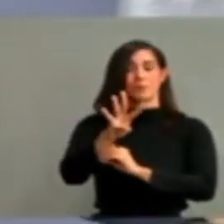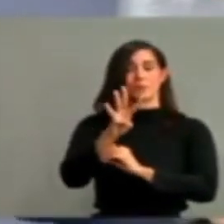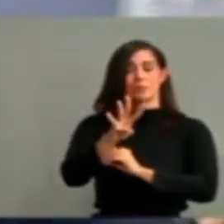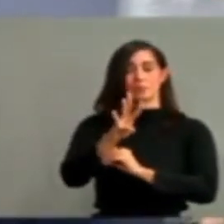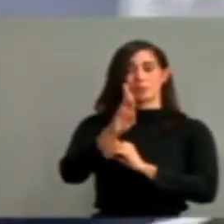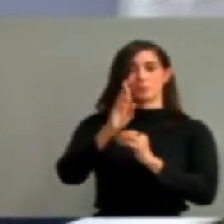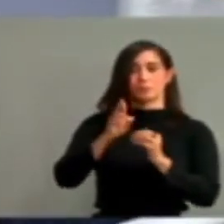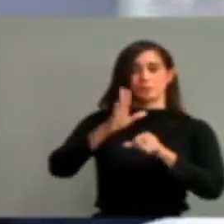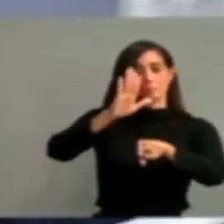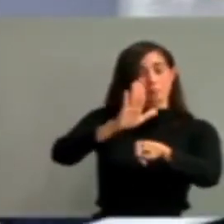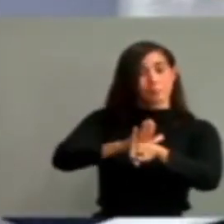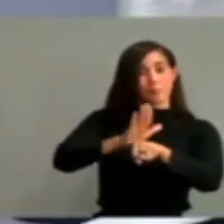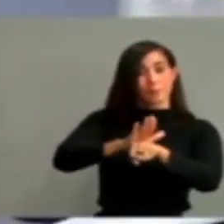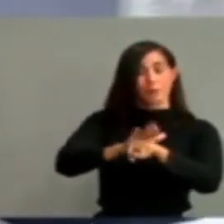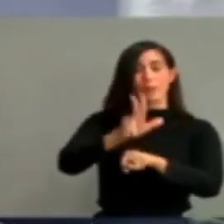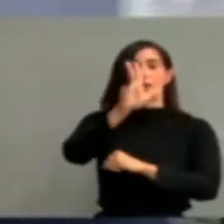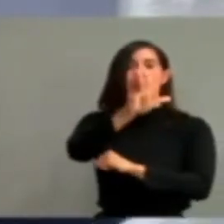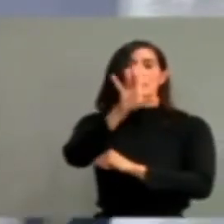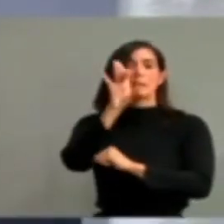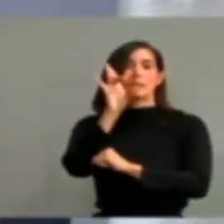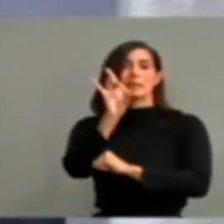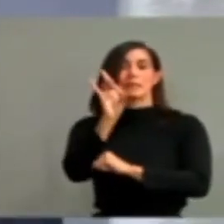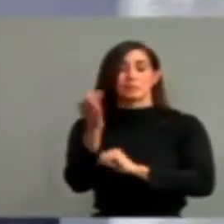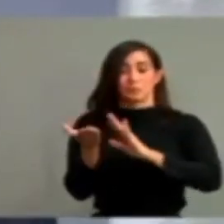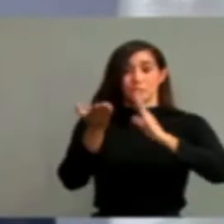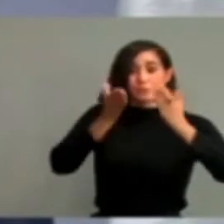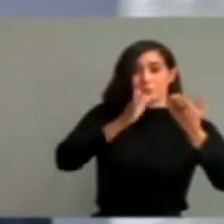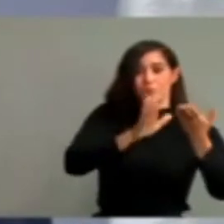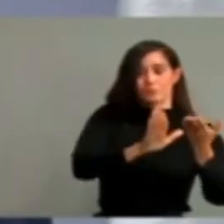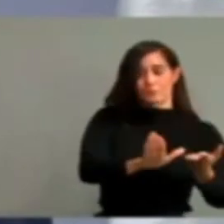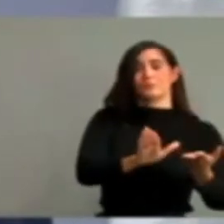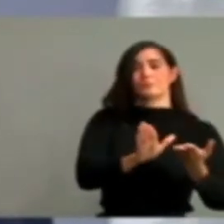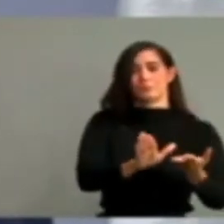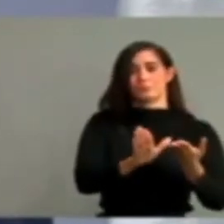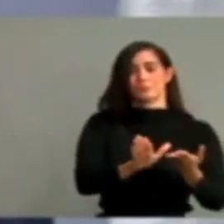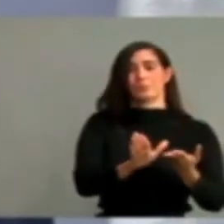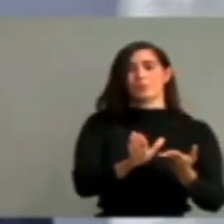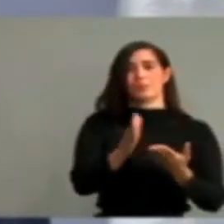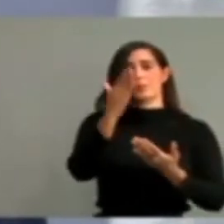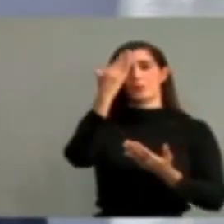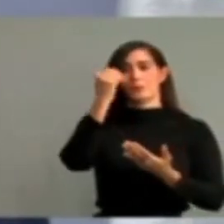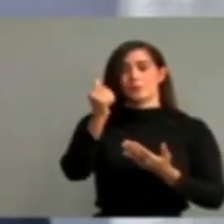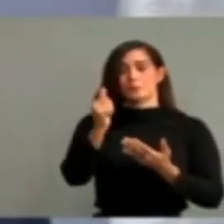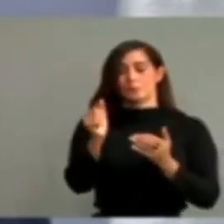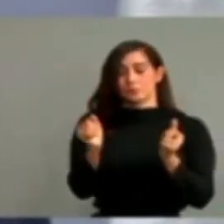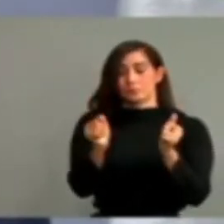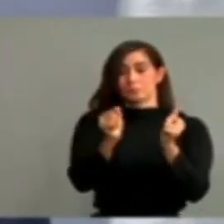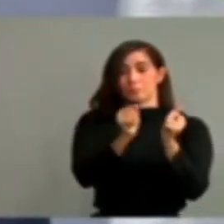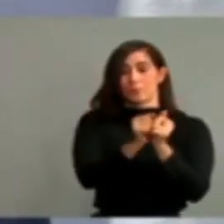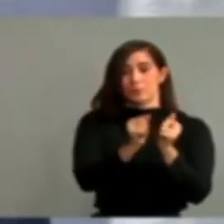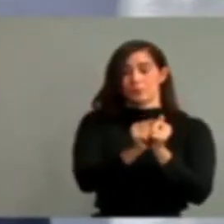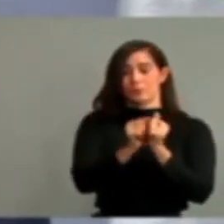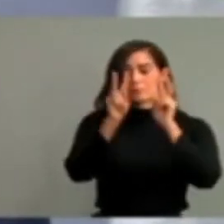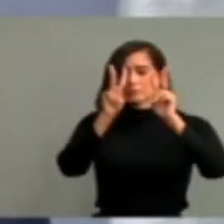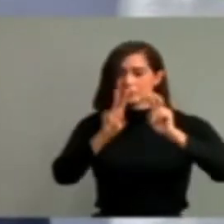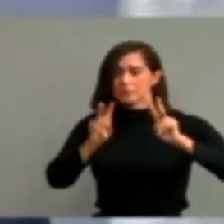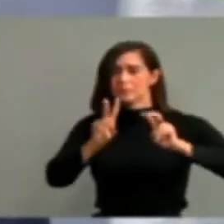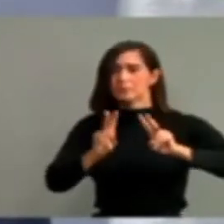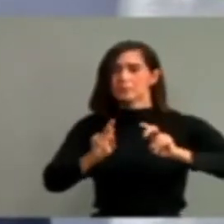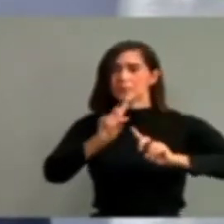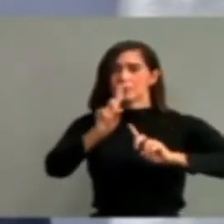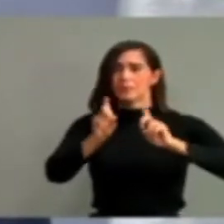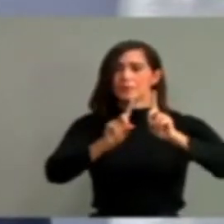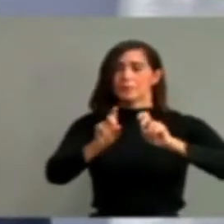reporte de 38 fallecimientos debido al ajuste epidemiológico que